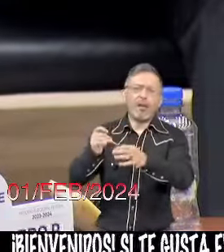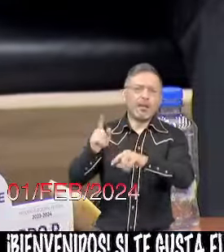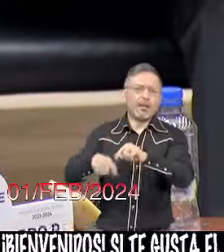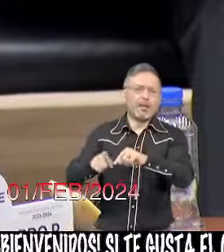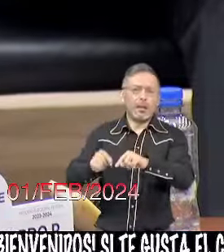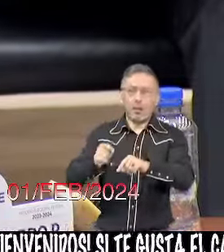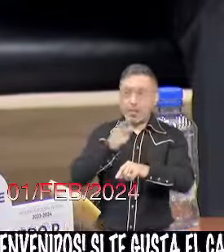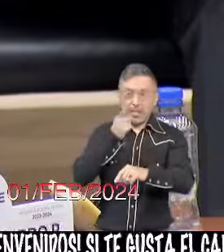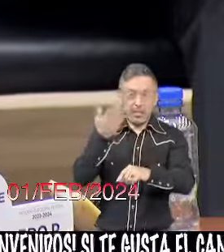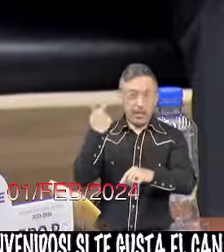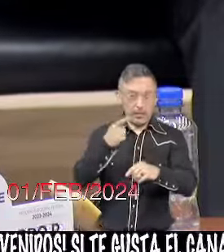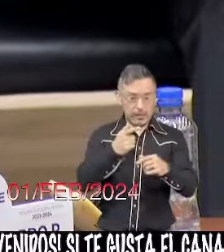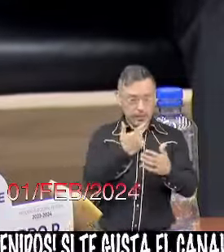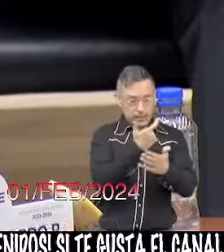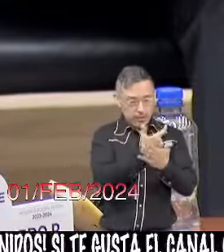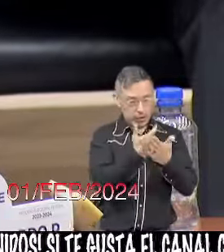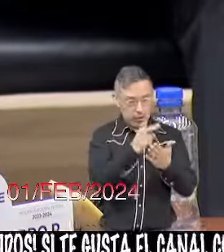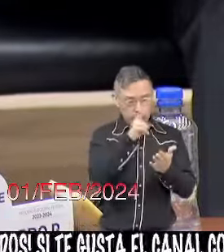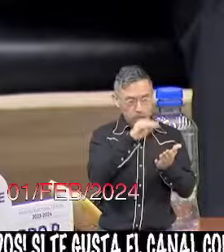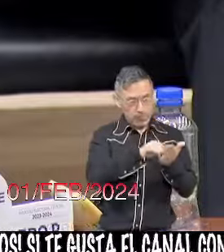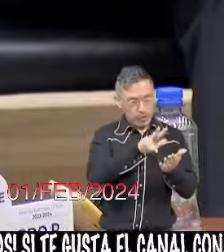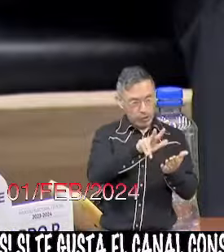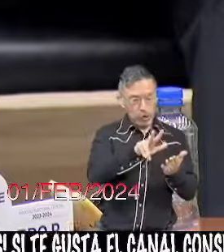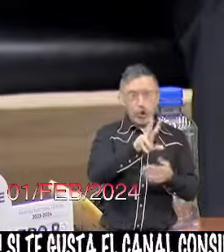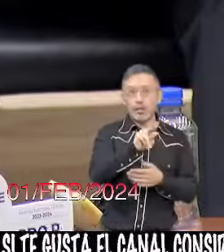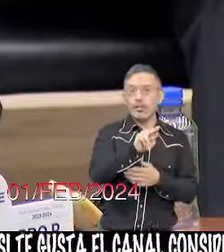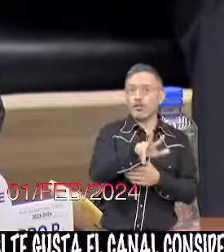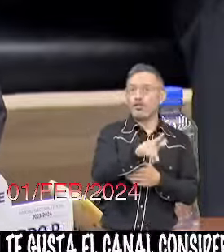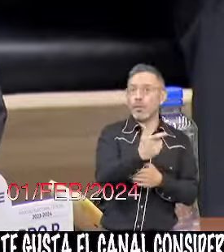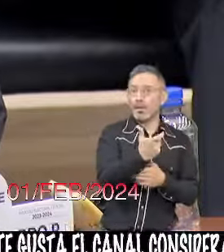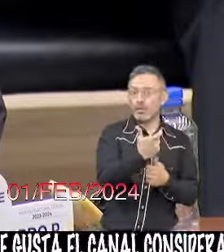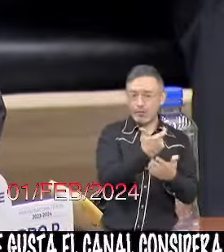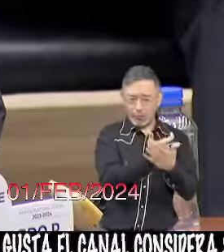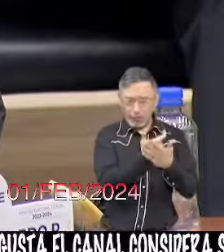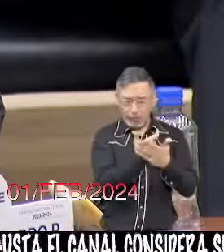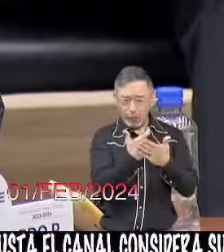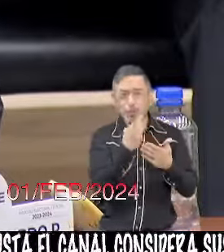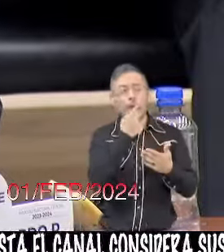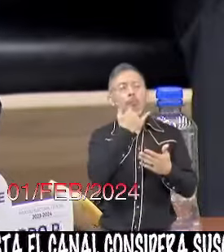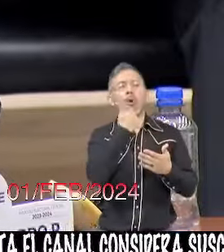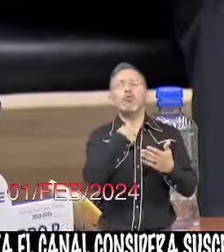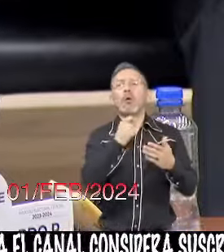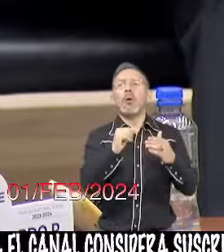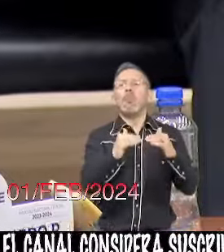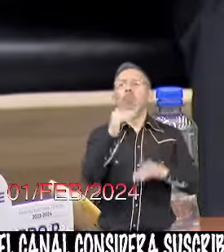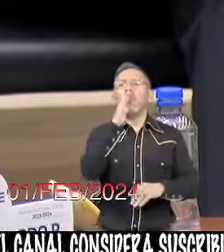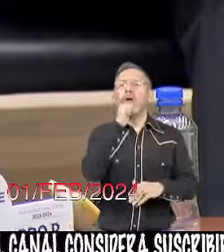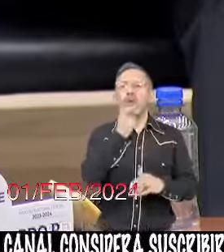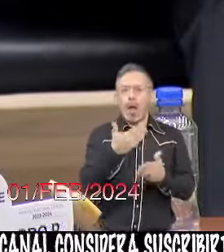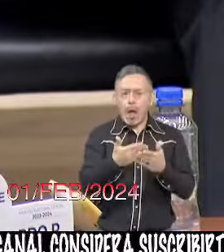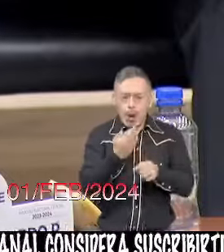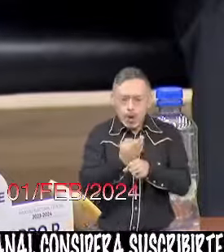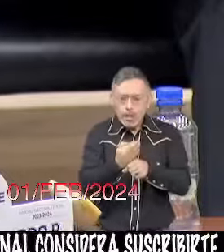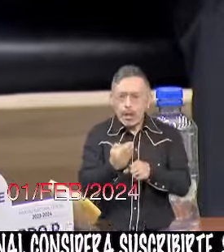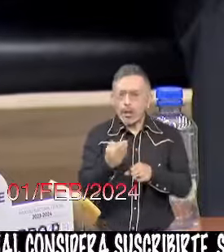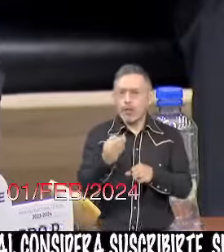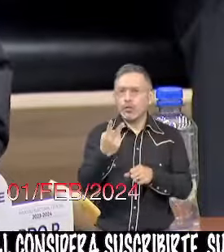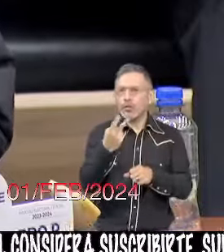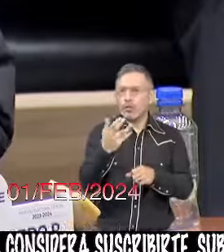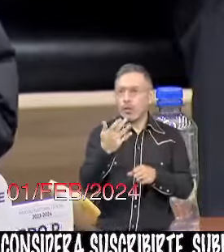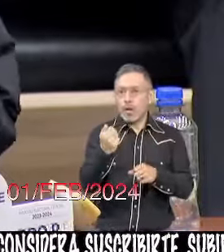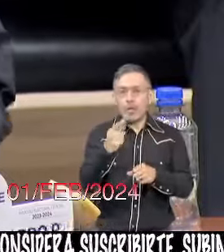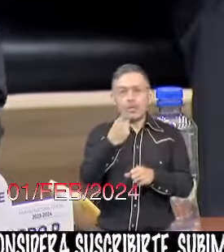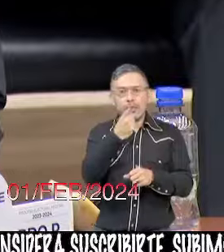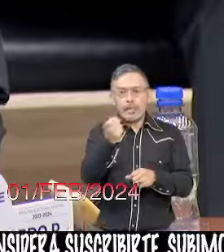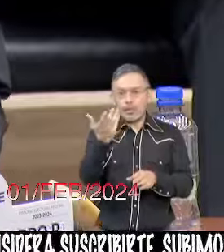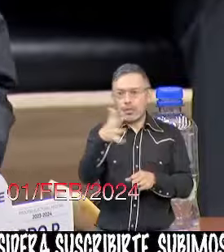recibimos en 2018 con 88 pesos el salario mínimo, decían que no se podía aumentar, está en 250, 110% más, lo que nunca